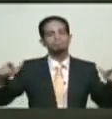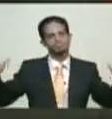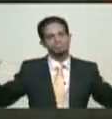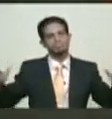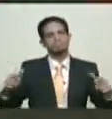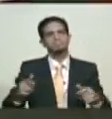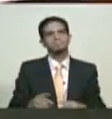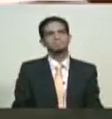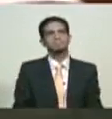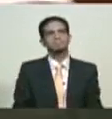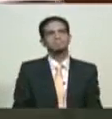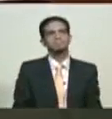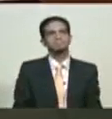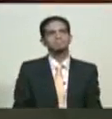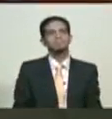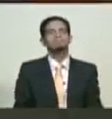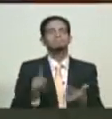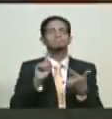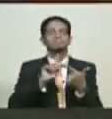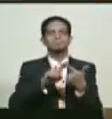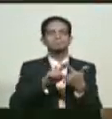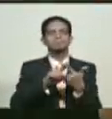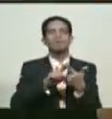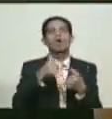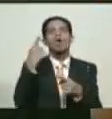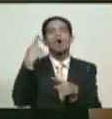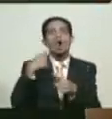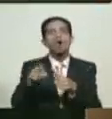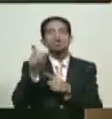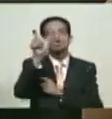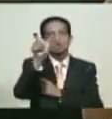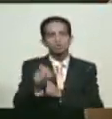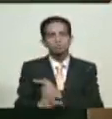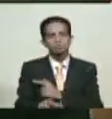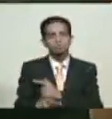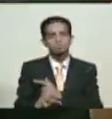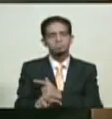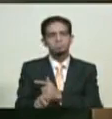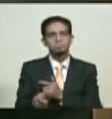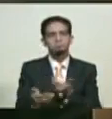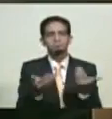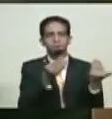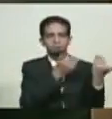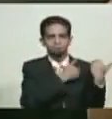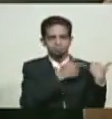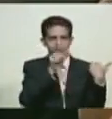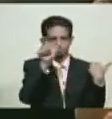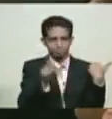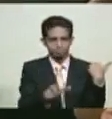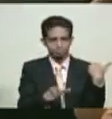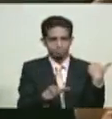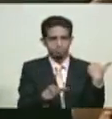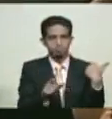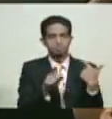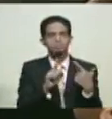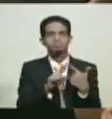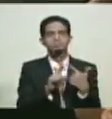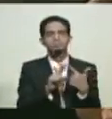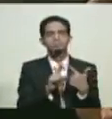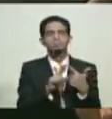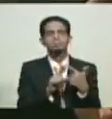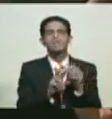otro de los representantes de los medios de comunicación que nosotros pudimos escuchar fueron las palabras del ramo